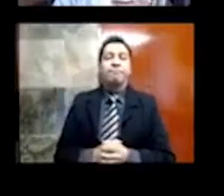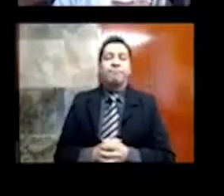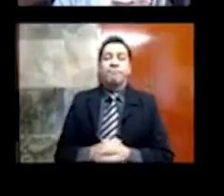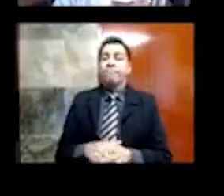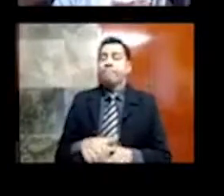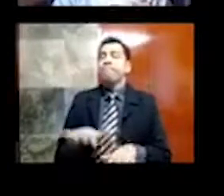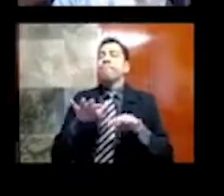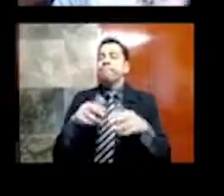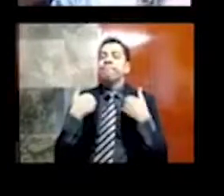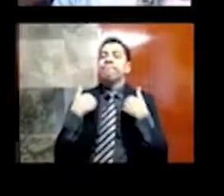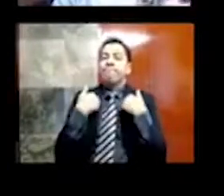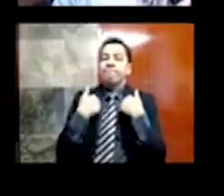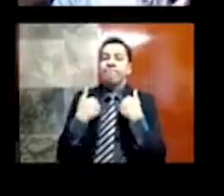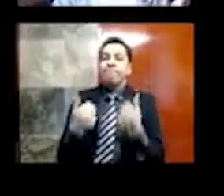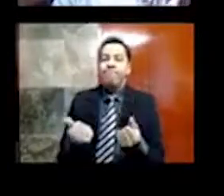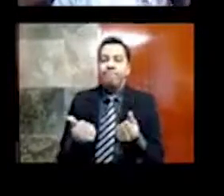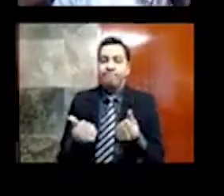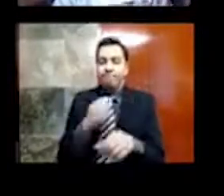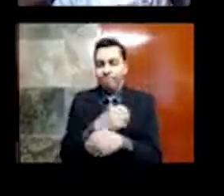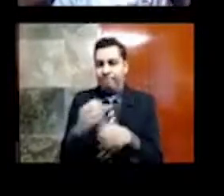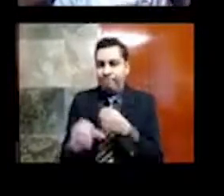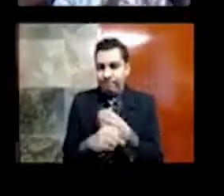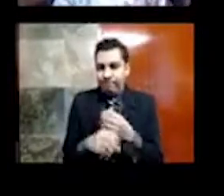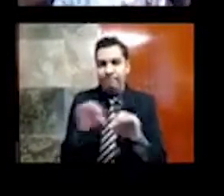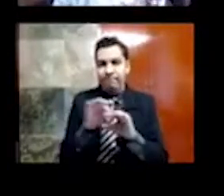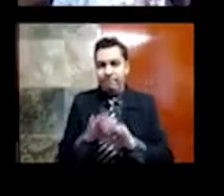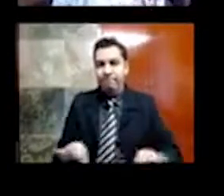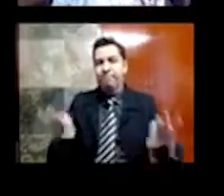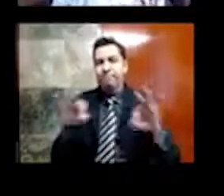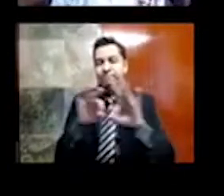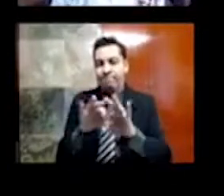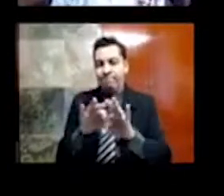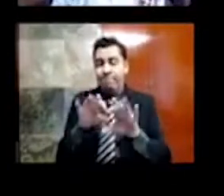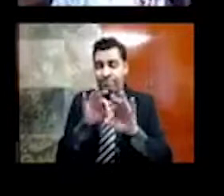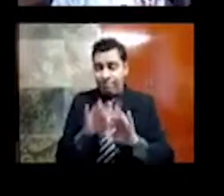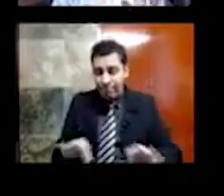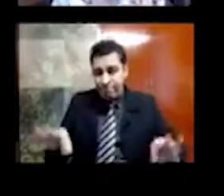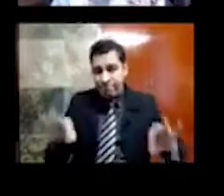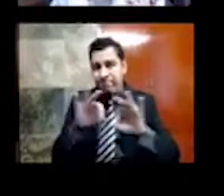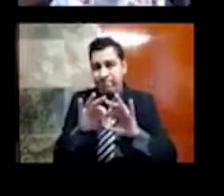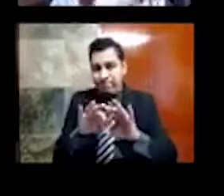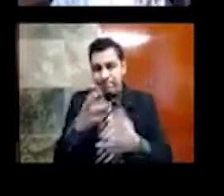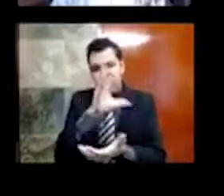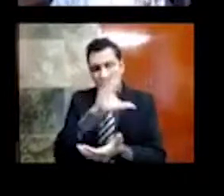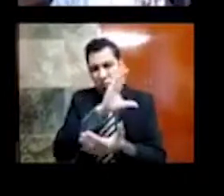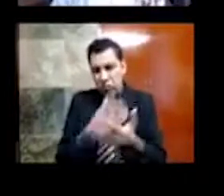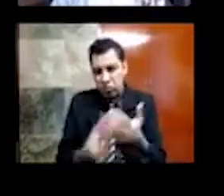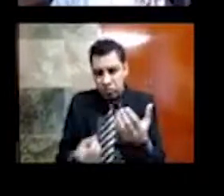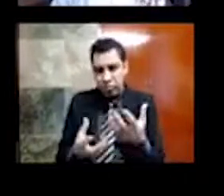los espacios, se lo llevaba, ¿no? Incendiaron el templo, que no es este, la que sigue, por favor.